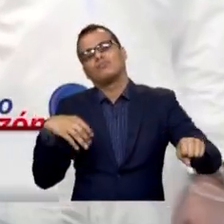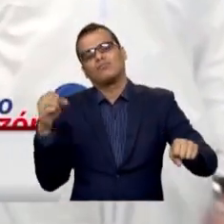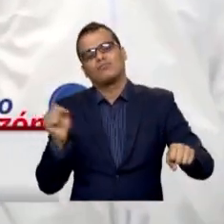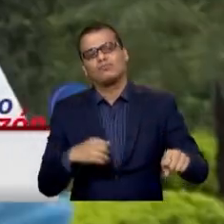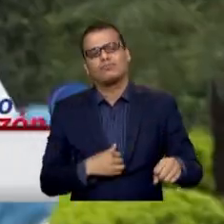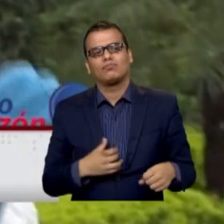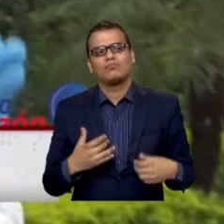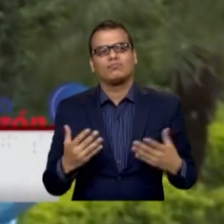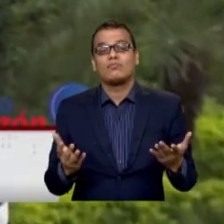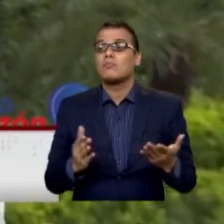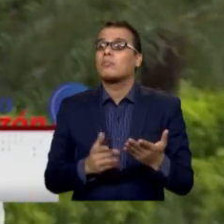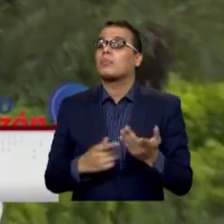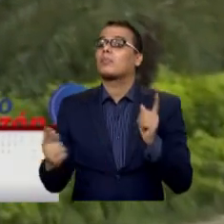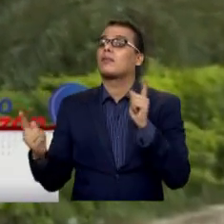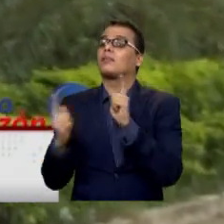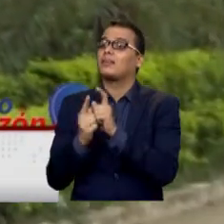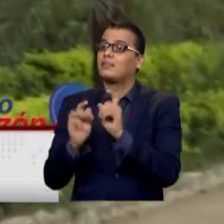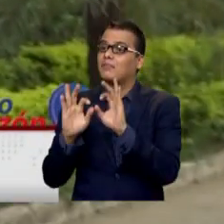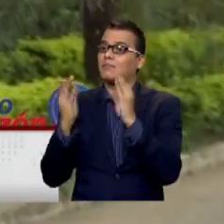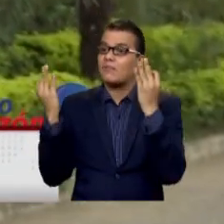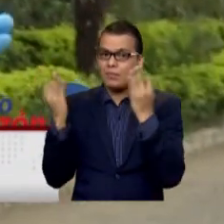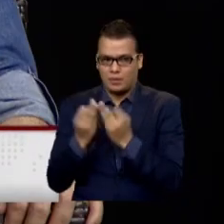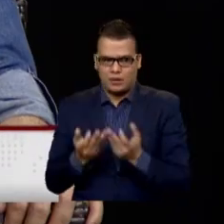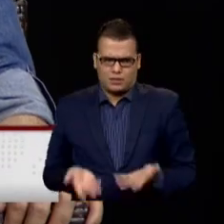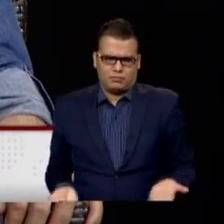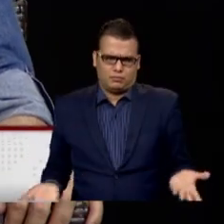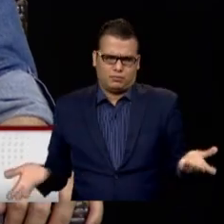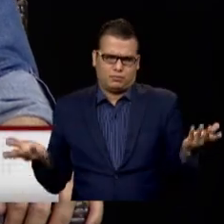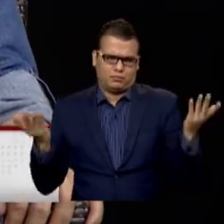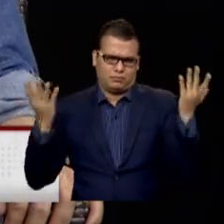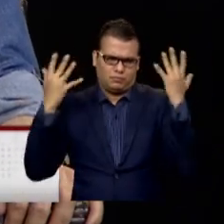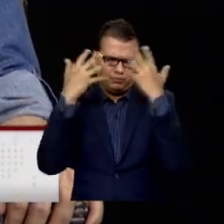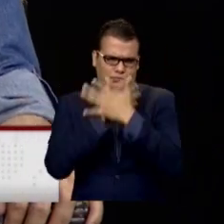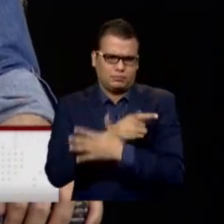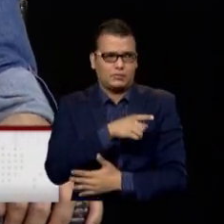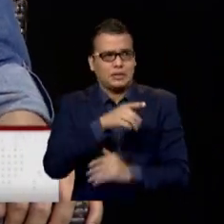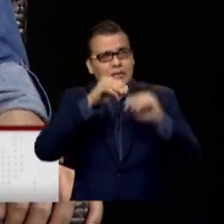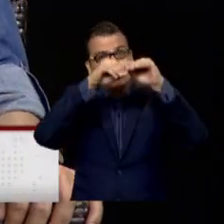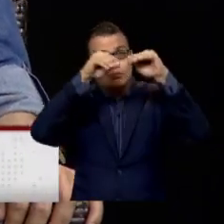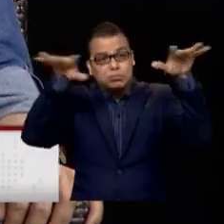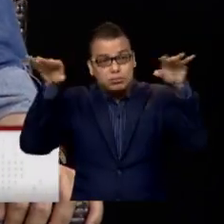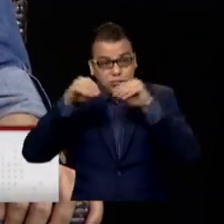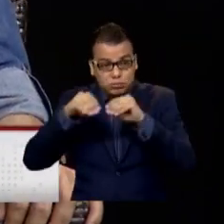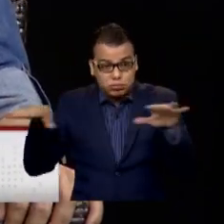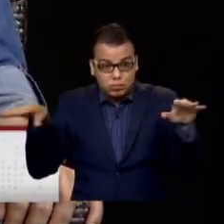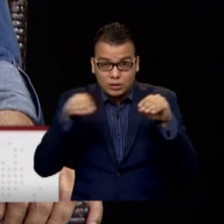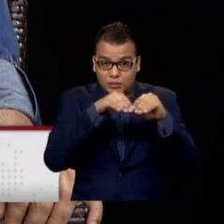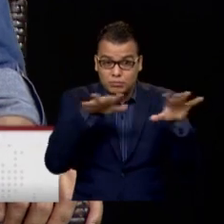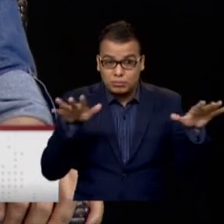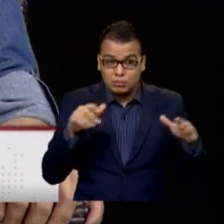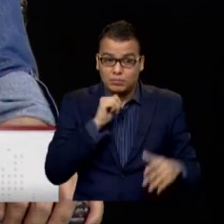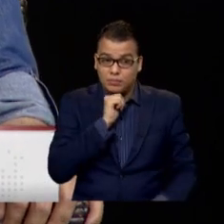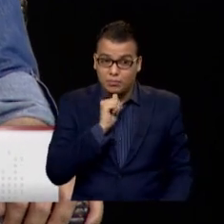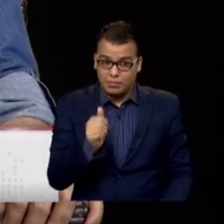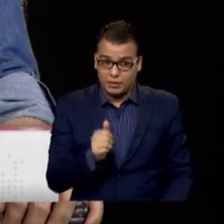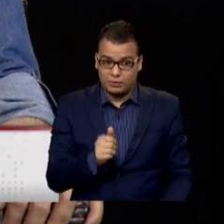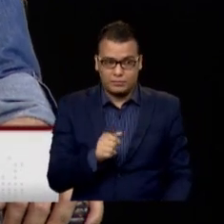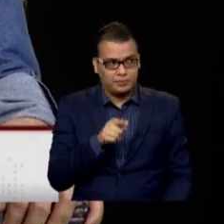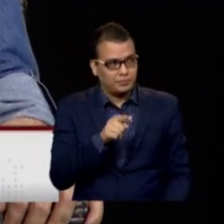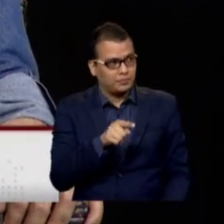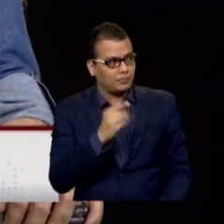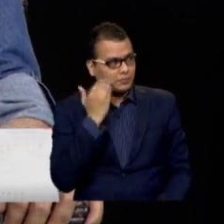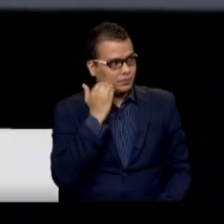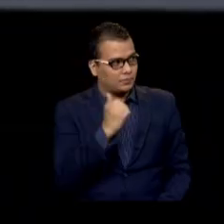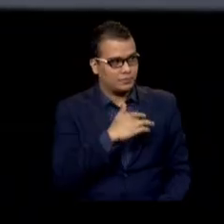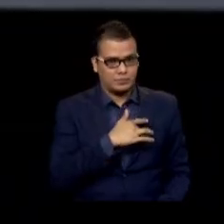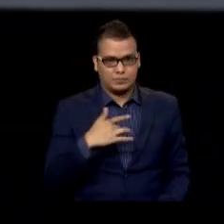la visita de la familia. Y esto es lo que nos tiene la enfermedad cada vez transmitiéndose más en la ciudad. Doctora María Cristina, ya en el Valle